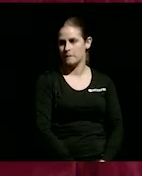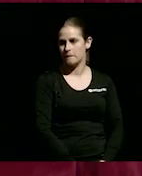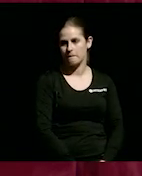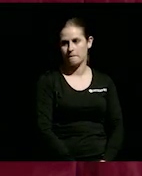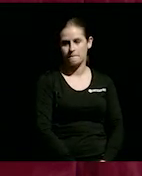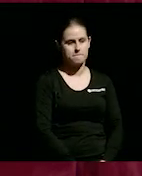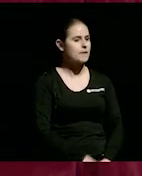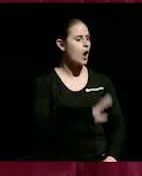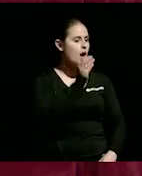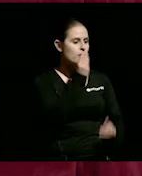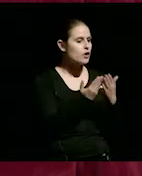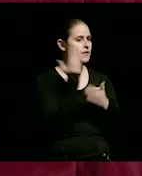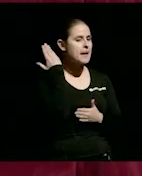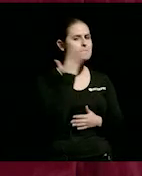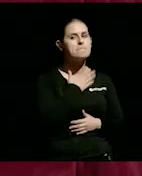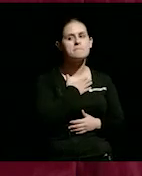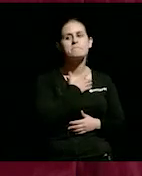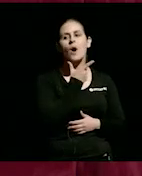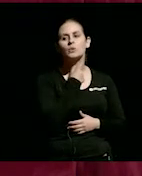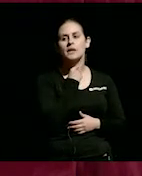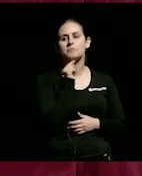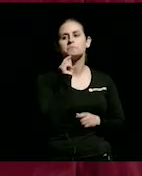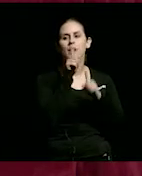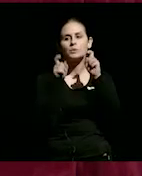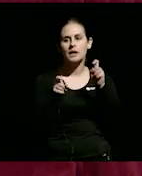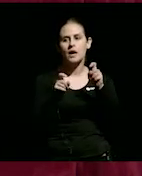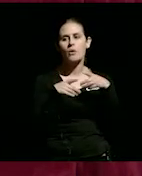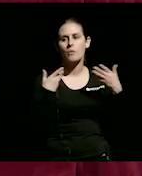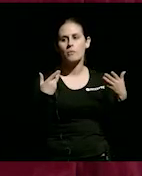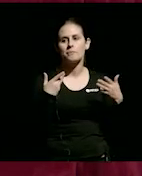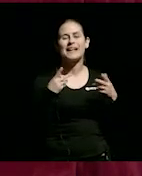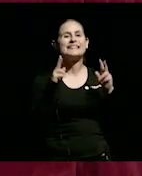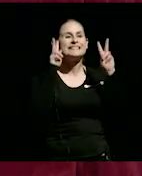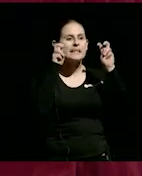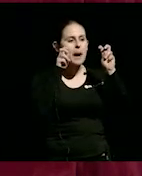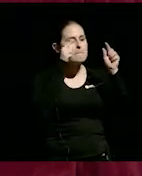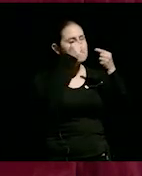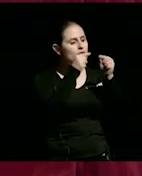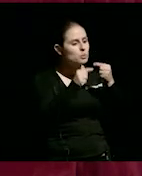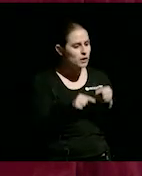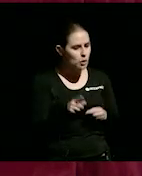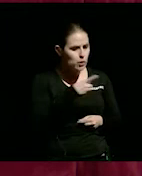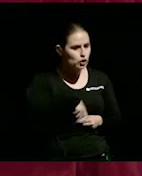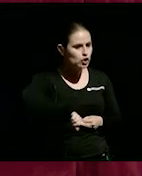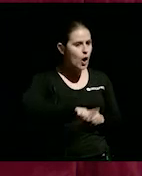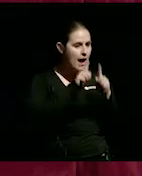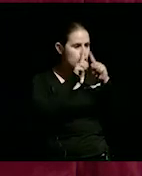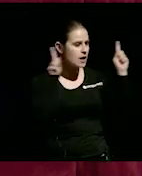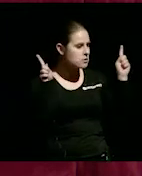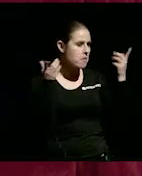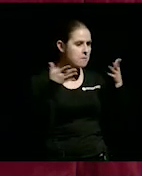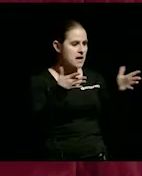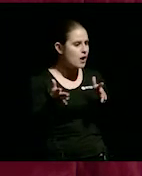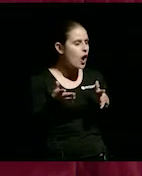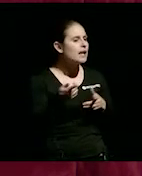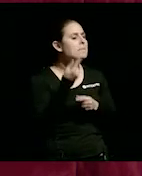Hola, buenos días. A mí me gustaría preguntaros cuál es el presupuesto anual que manejáis y cuáles son vuestras principales